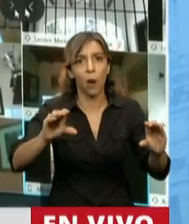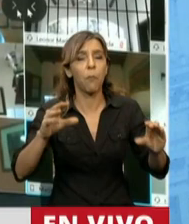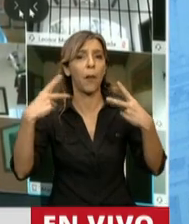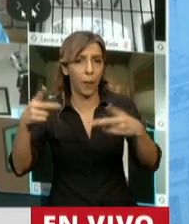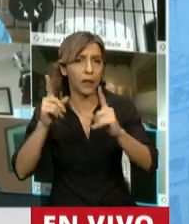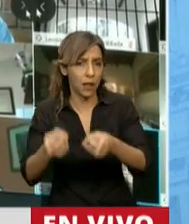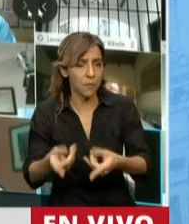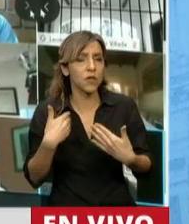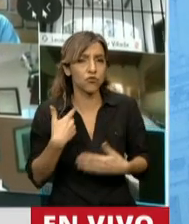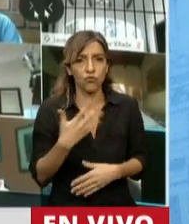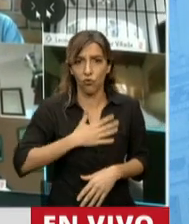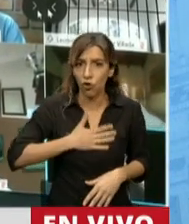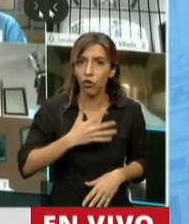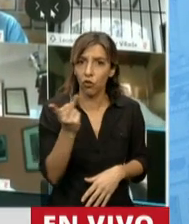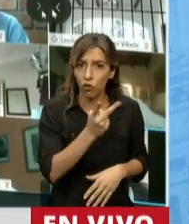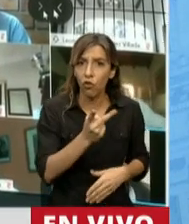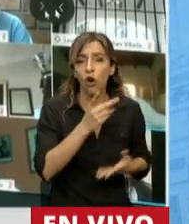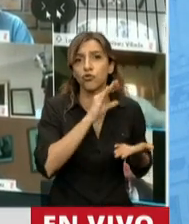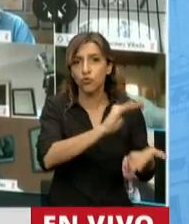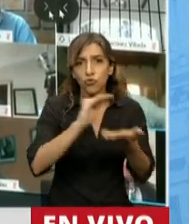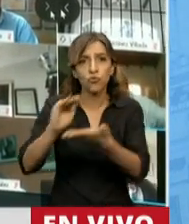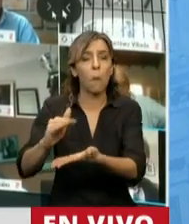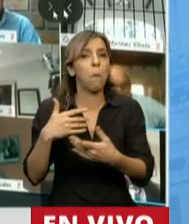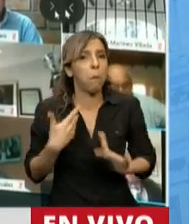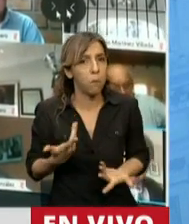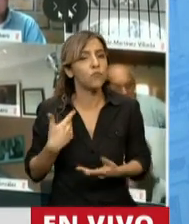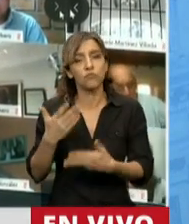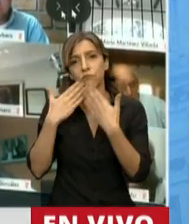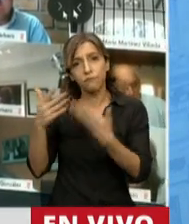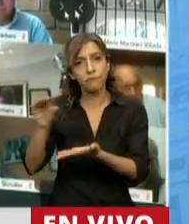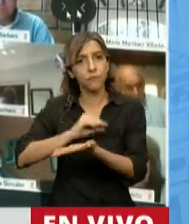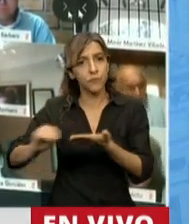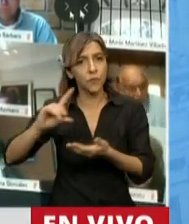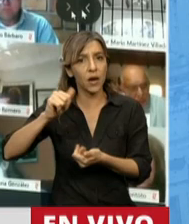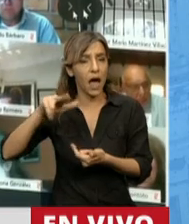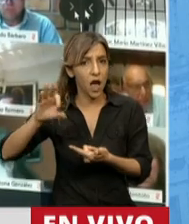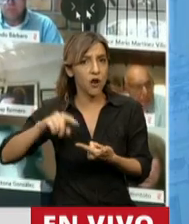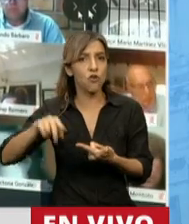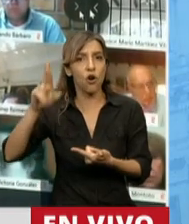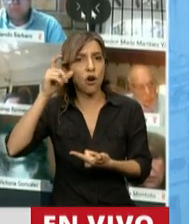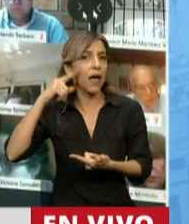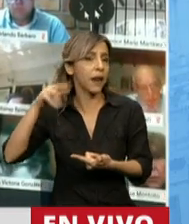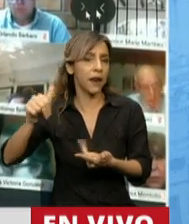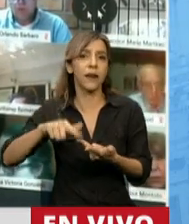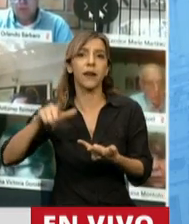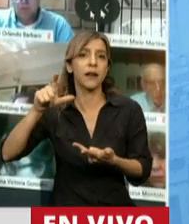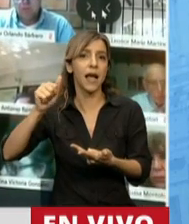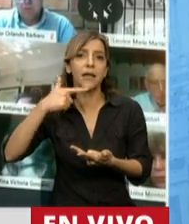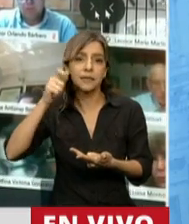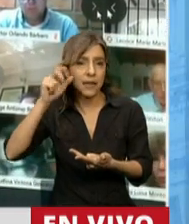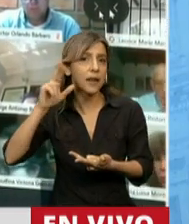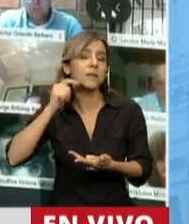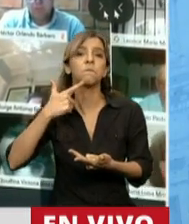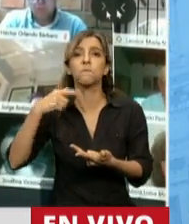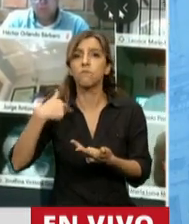Aplaudo de sobremanera y agradezco al diputado Cano, a la diputada Rey, a la diputada Cáceres, que han trabajado arduamente para